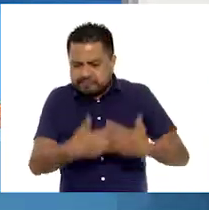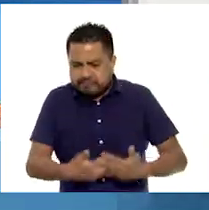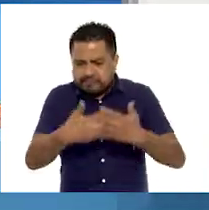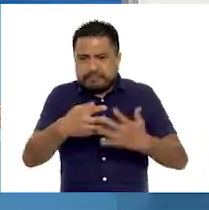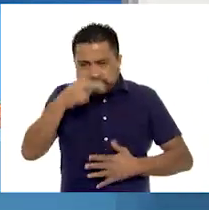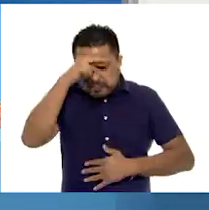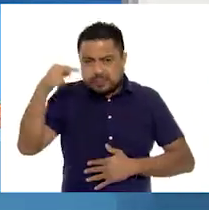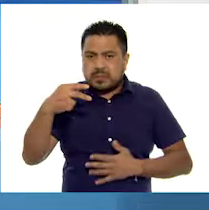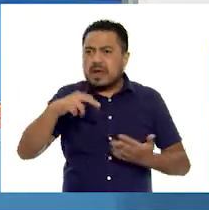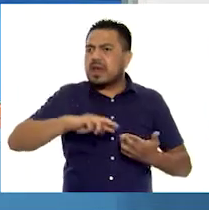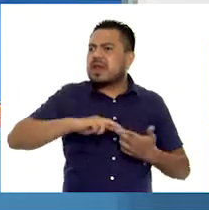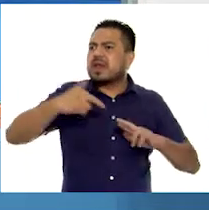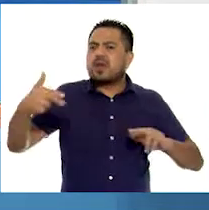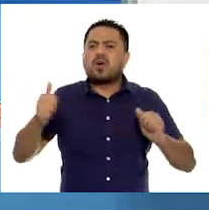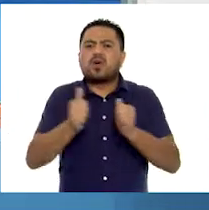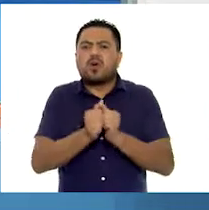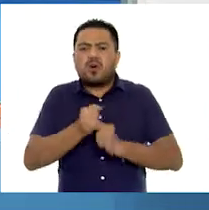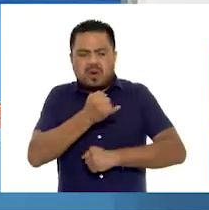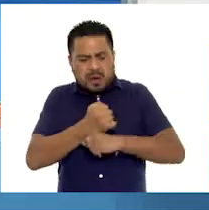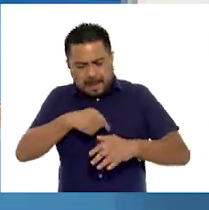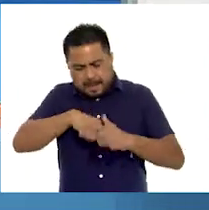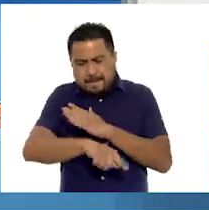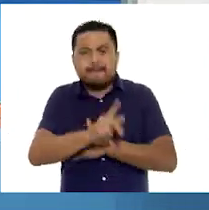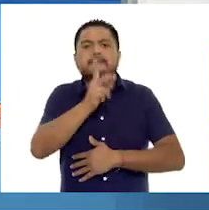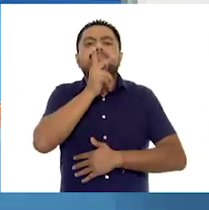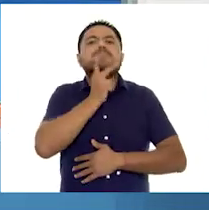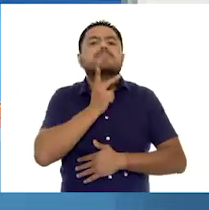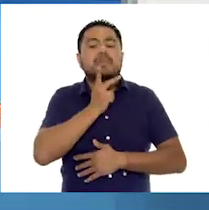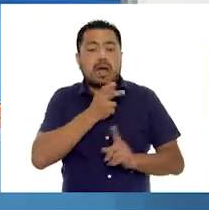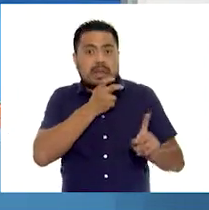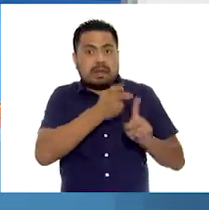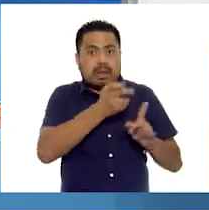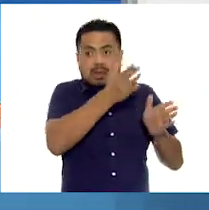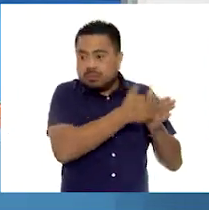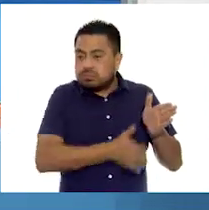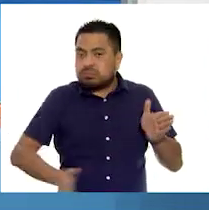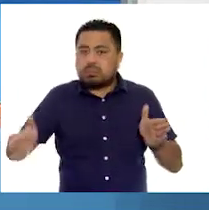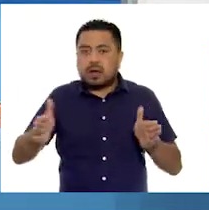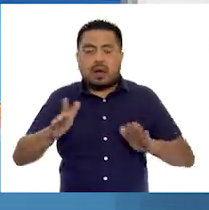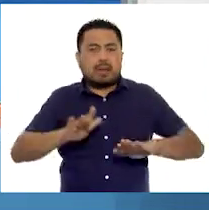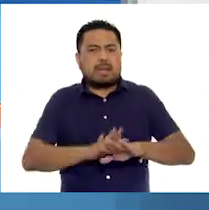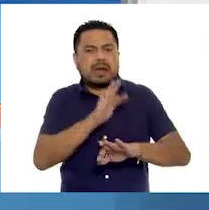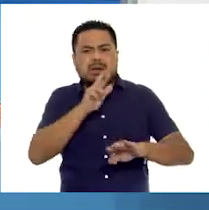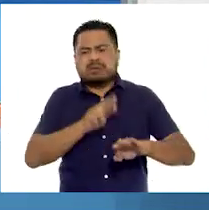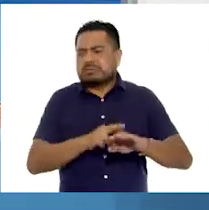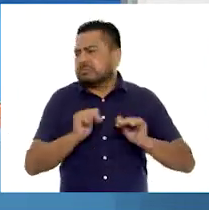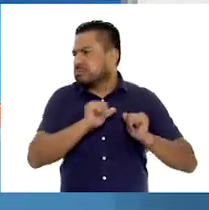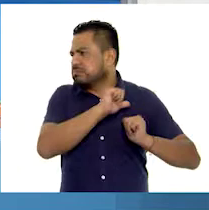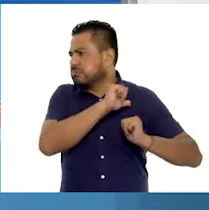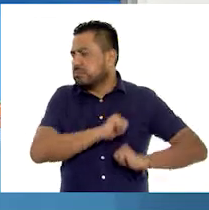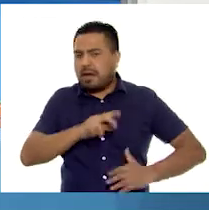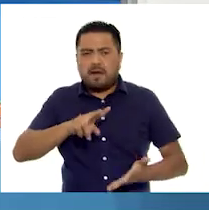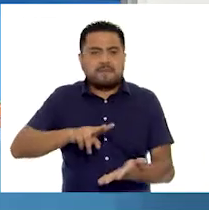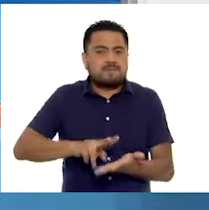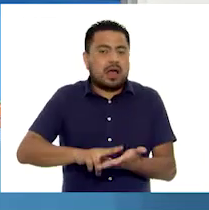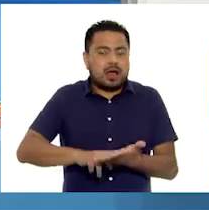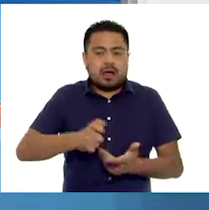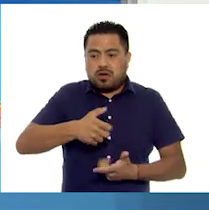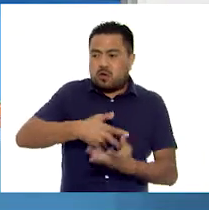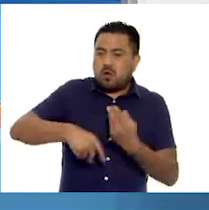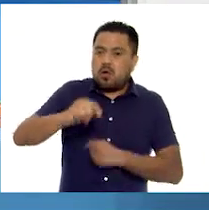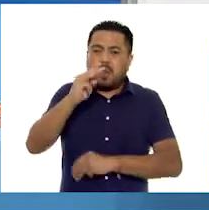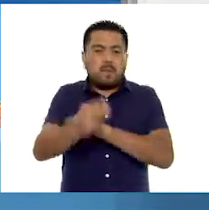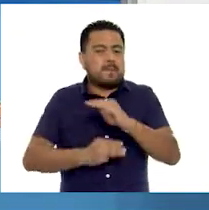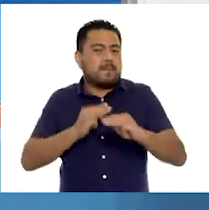estaba relacionado con la explotación del petróleo que en esa época era una de las fuentes de energía más valiosas para la economía del mundo